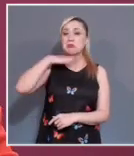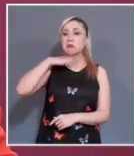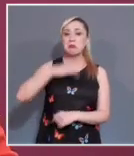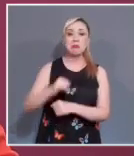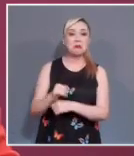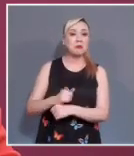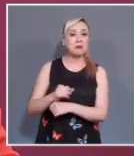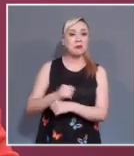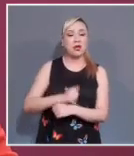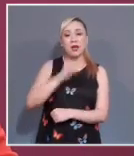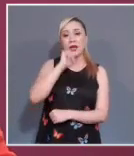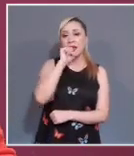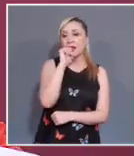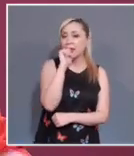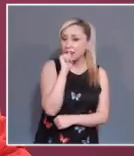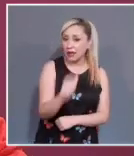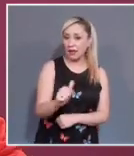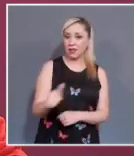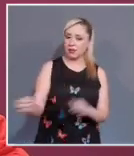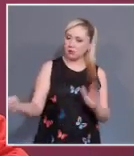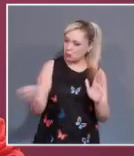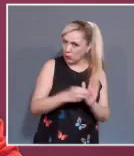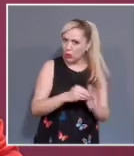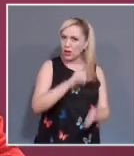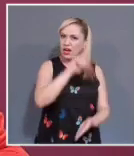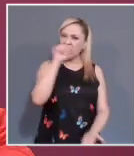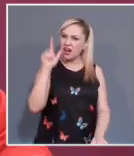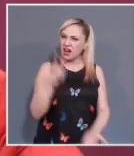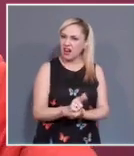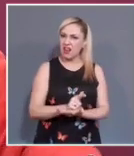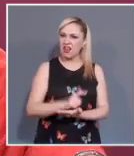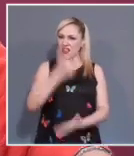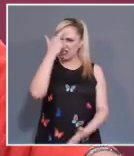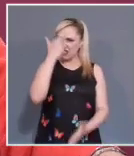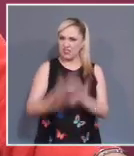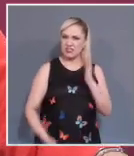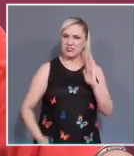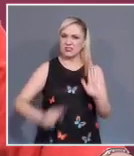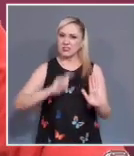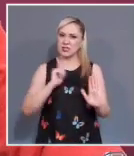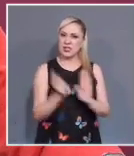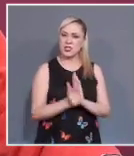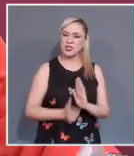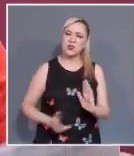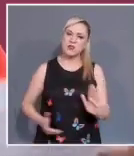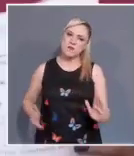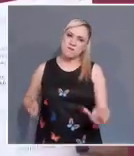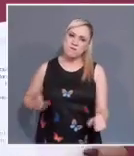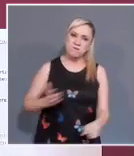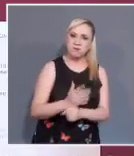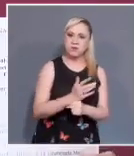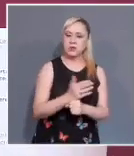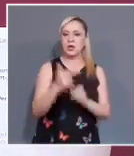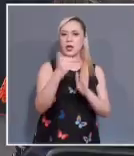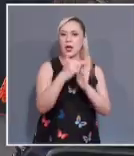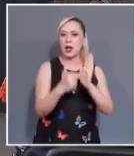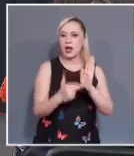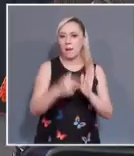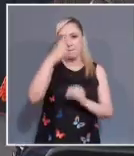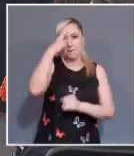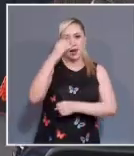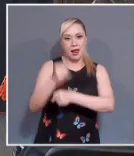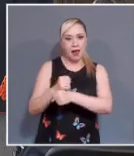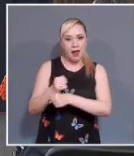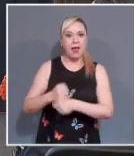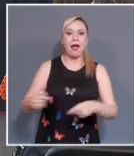la tipificación y en la investigación del delito de feminicidio con el protocolo que está establecido. Durante